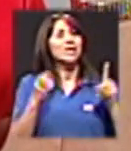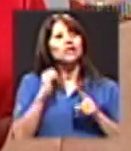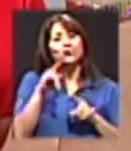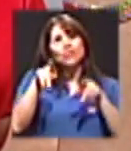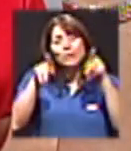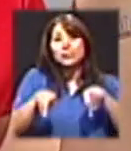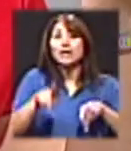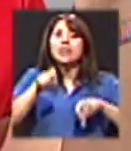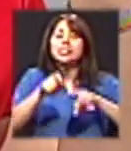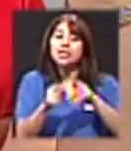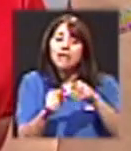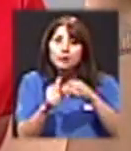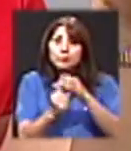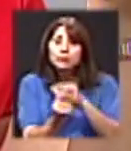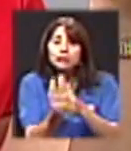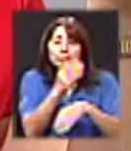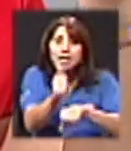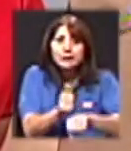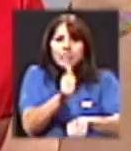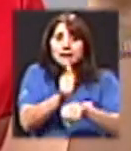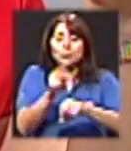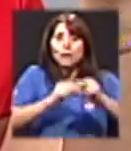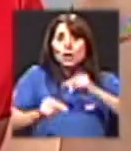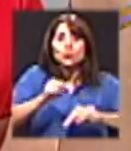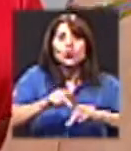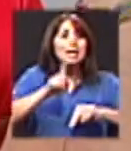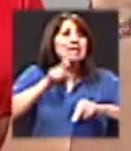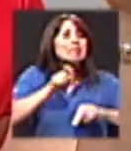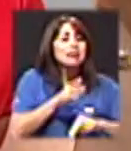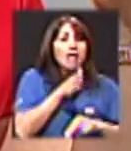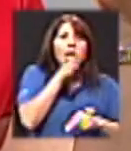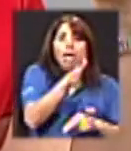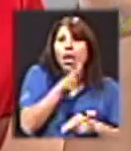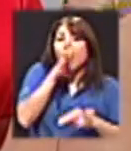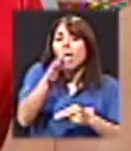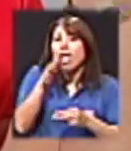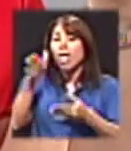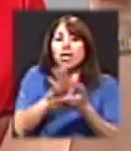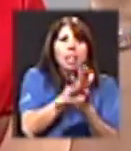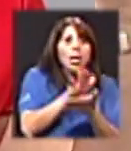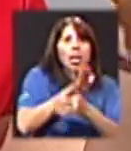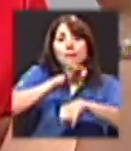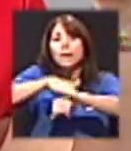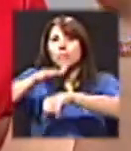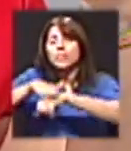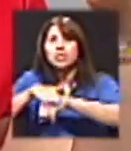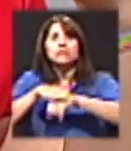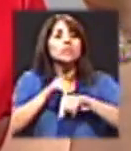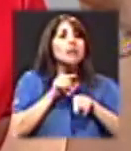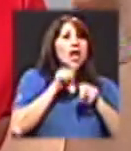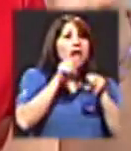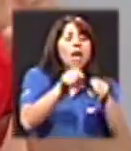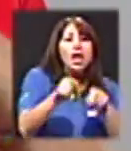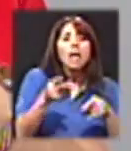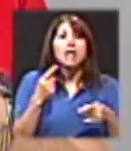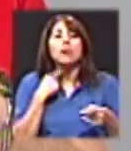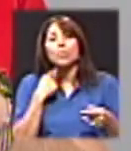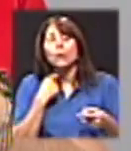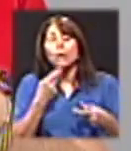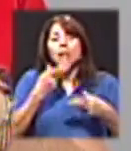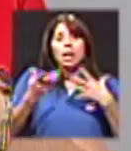sacar personerías, un montón de permisos, costos, viajar a San José, todo eso hace que la gente,